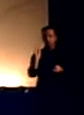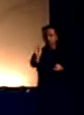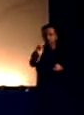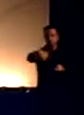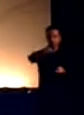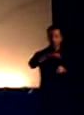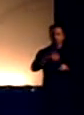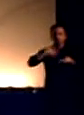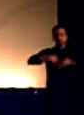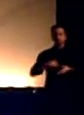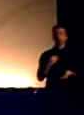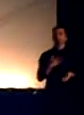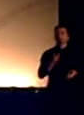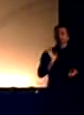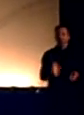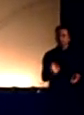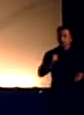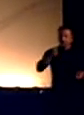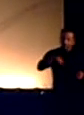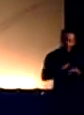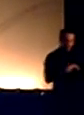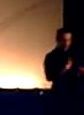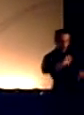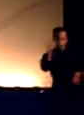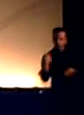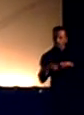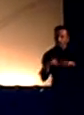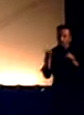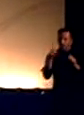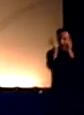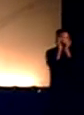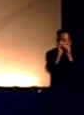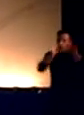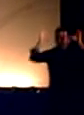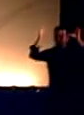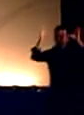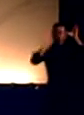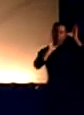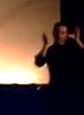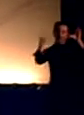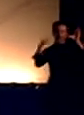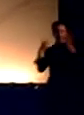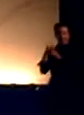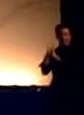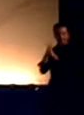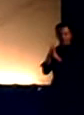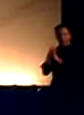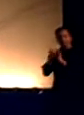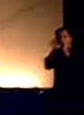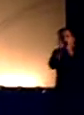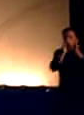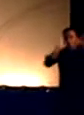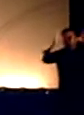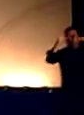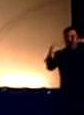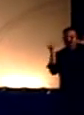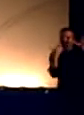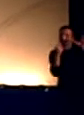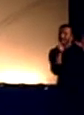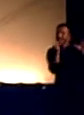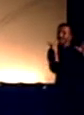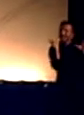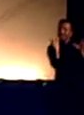habrá quien la llame, quien utilice ese concepto como tan tremendo hablaba antes con Dolores y decía, ¿qué es fea la